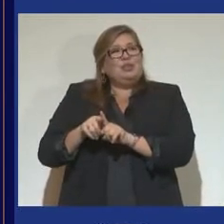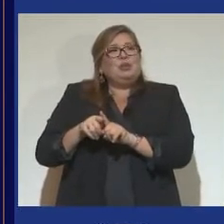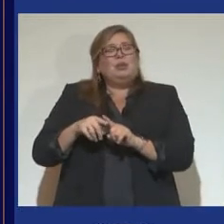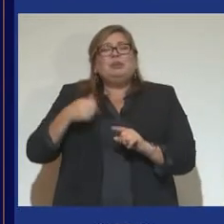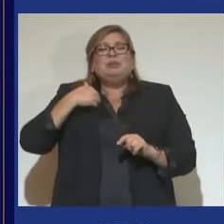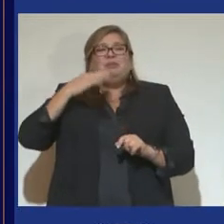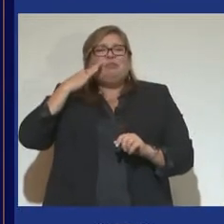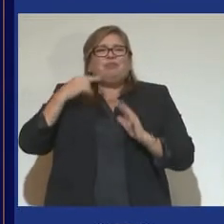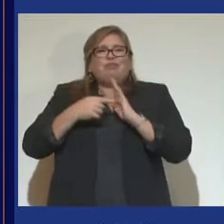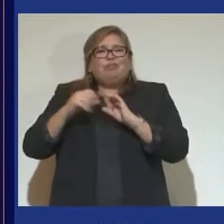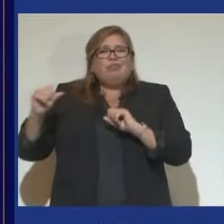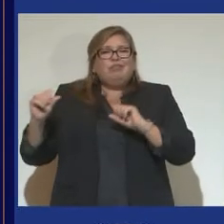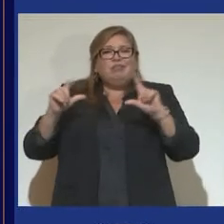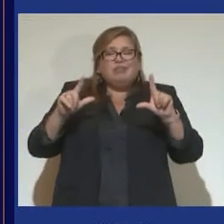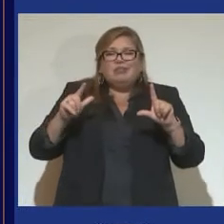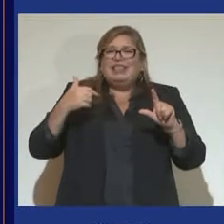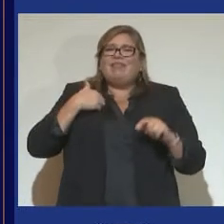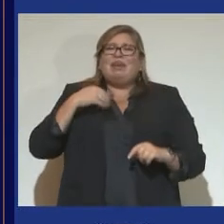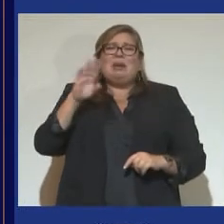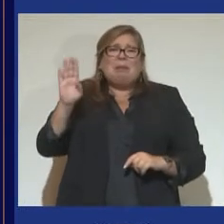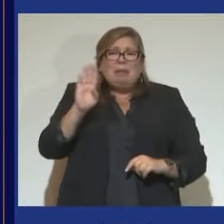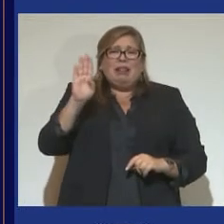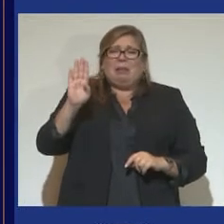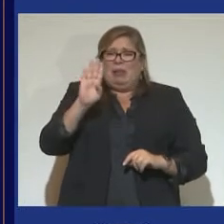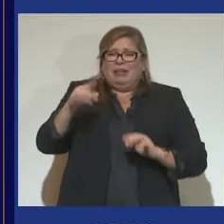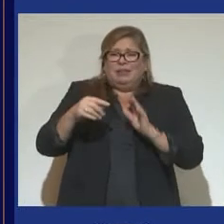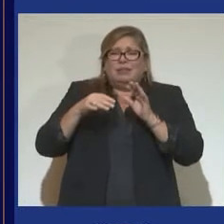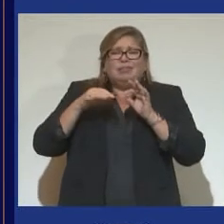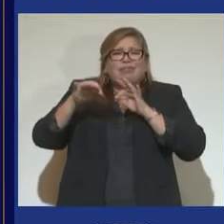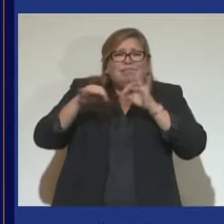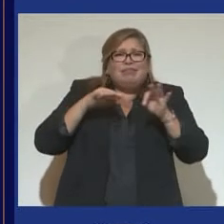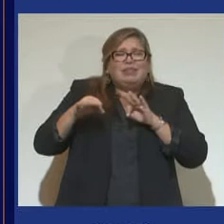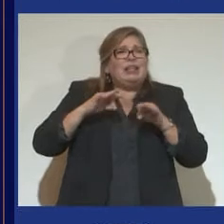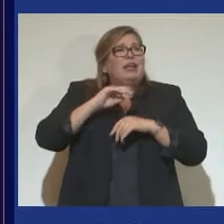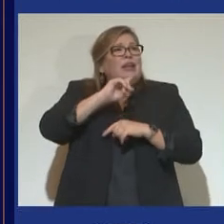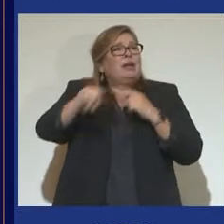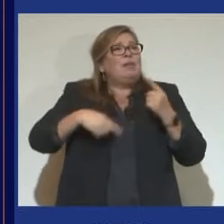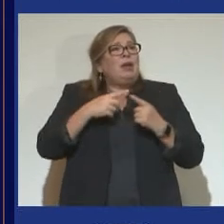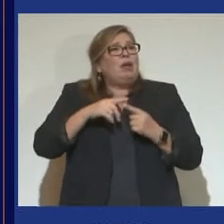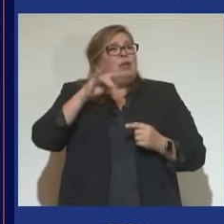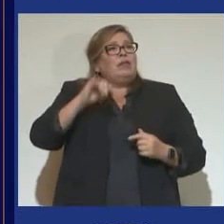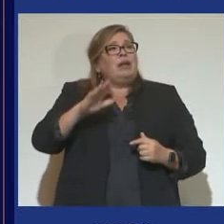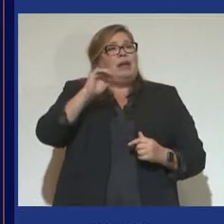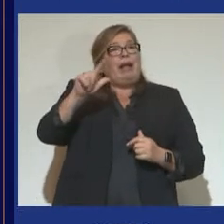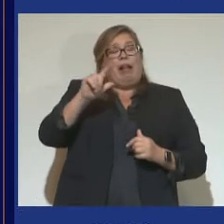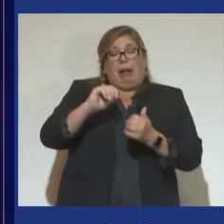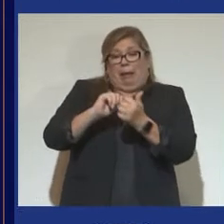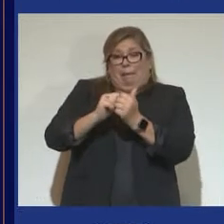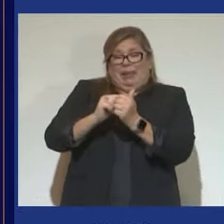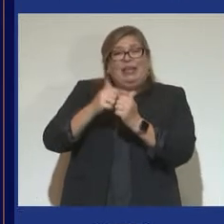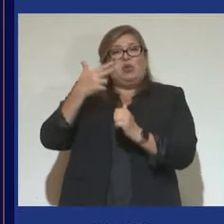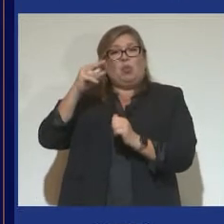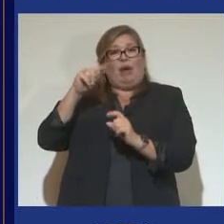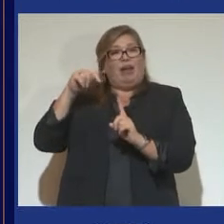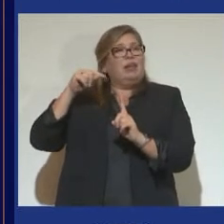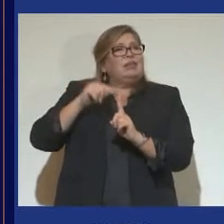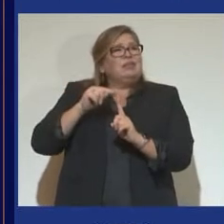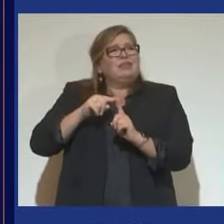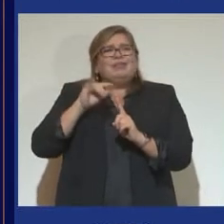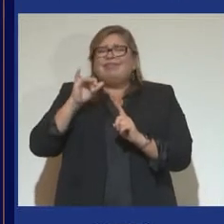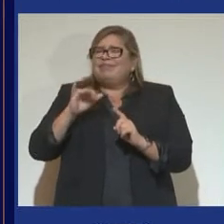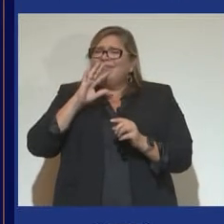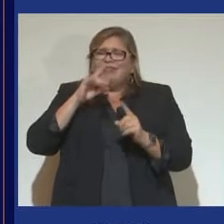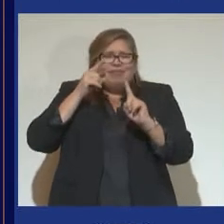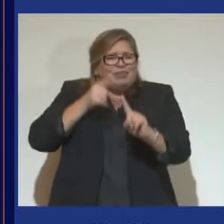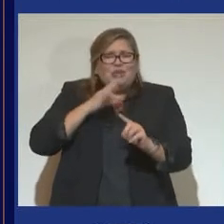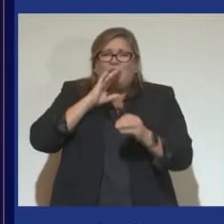estamos creando a ver esta otra transparencia miles de millones de dólares de apoyo adicional como por ejemplo los premios cal con pits